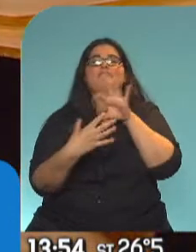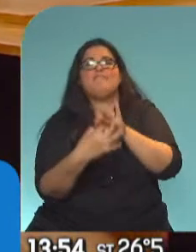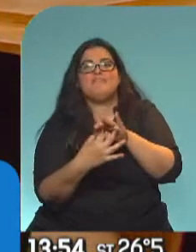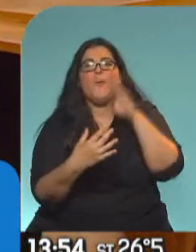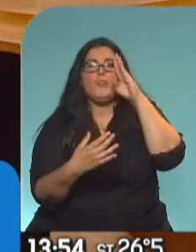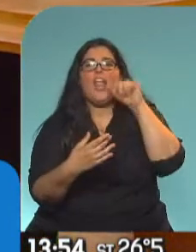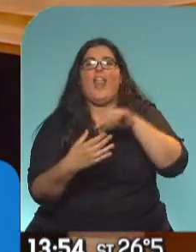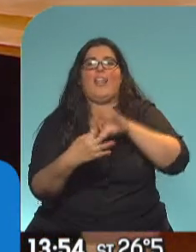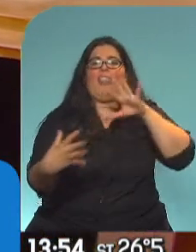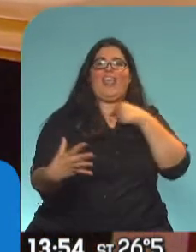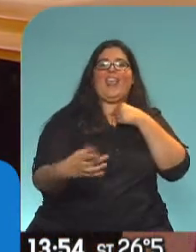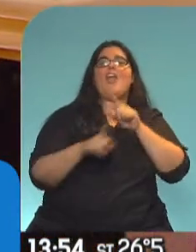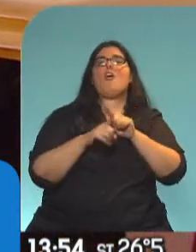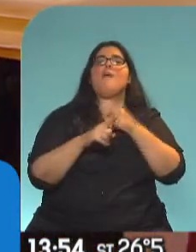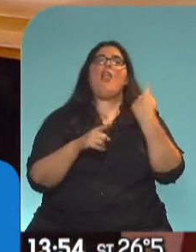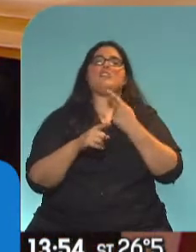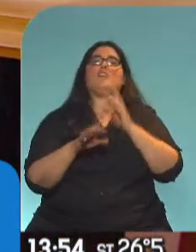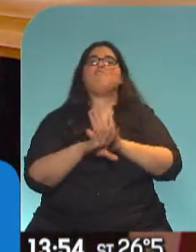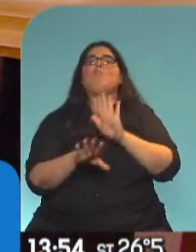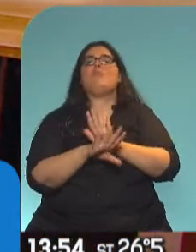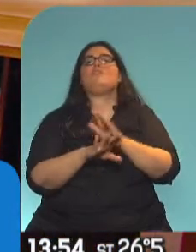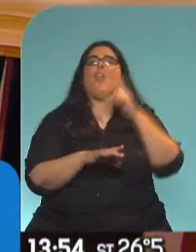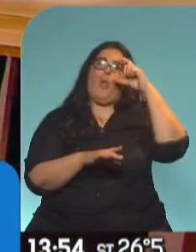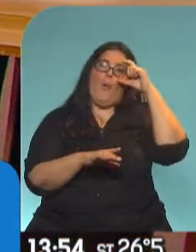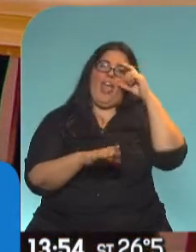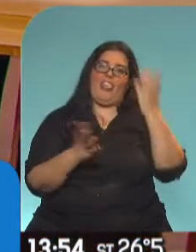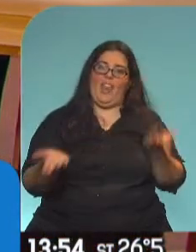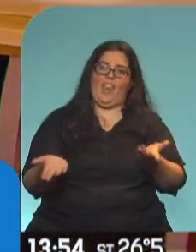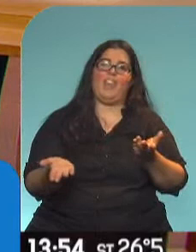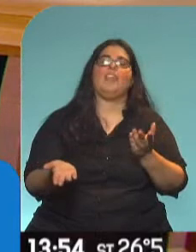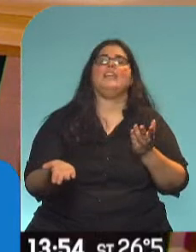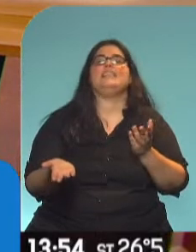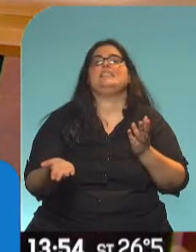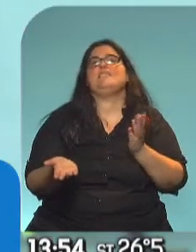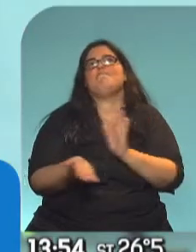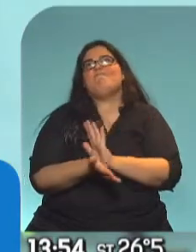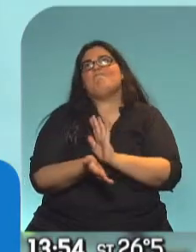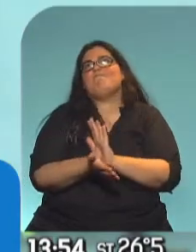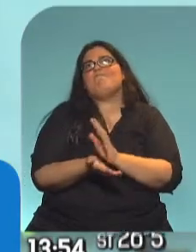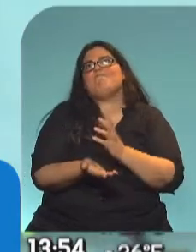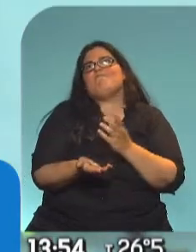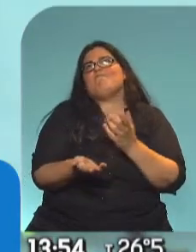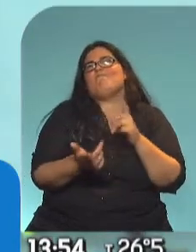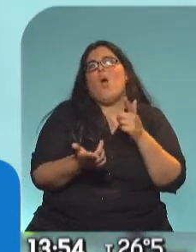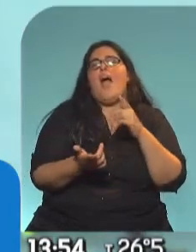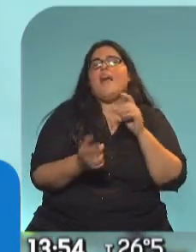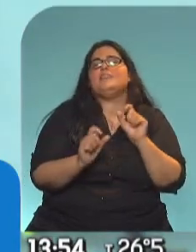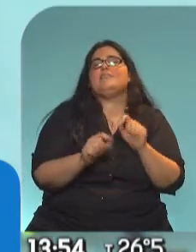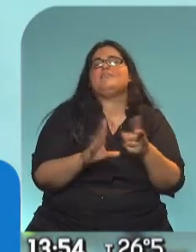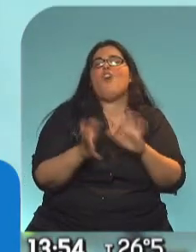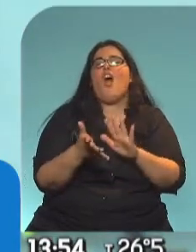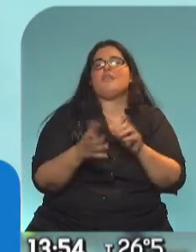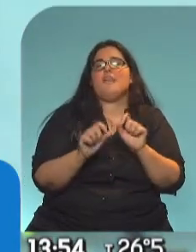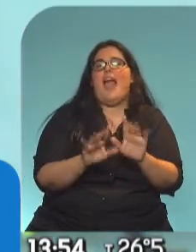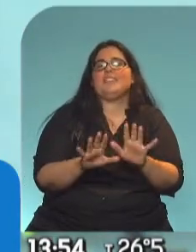Trump, Sí. queremos ser los ganadores, pero ninguno parecería que tenga demasiado perfil propio para hacer esto. Sí, por